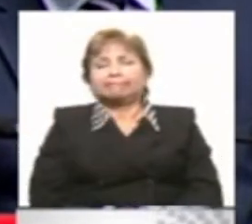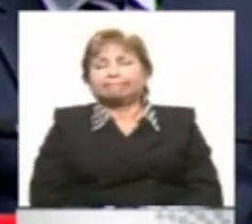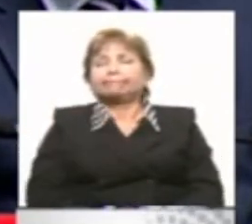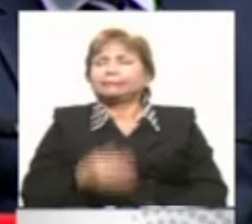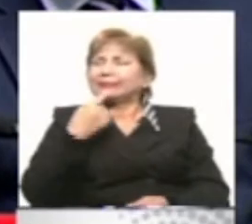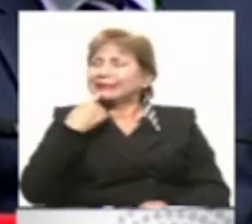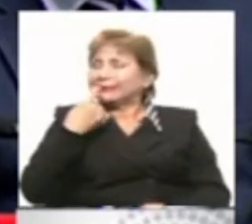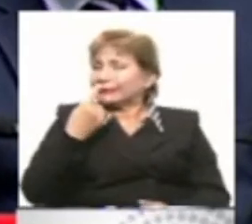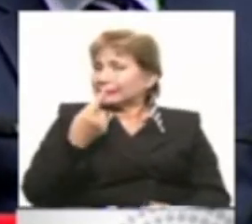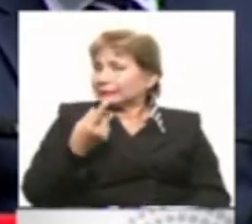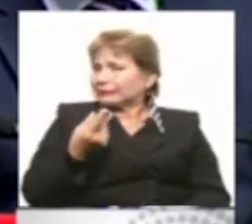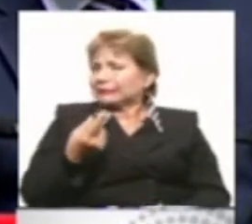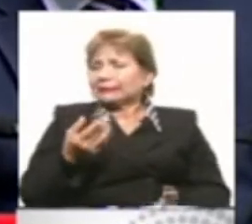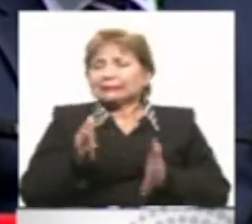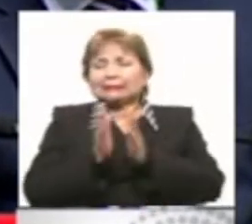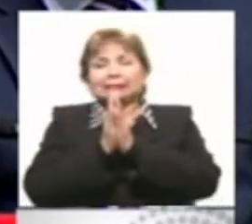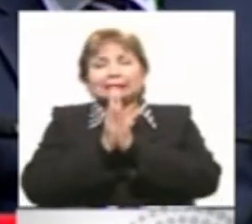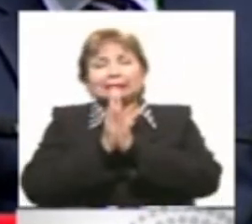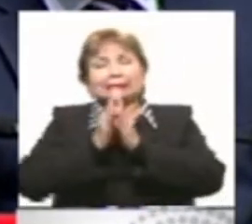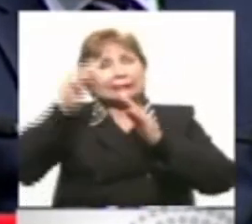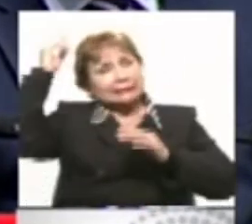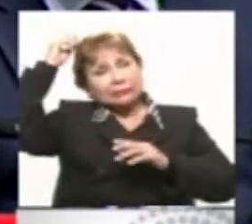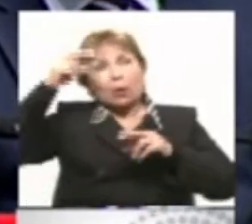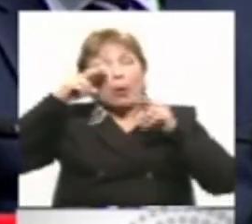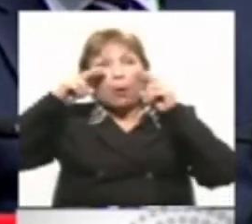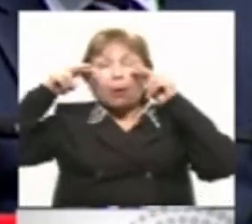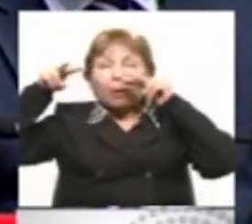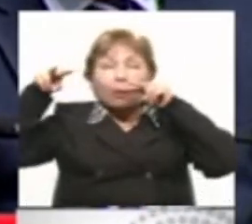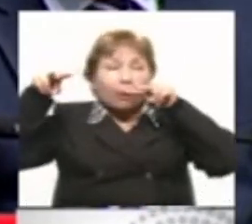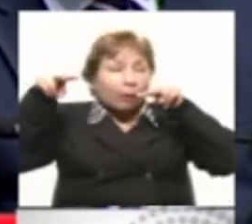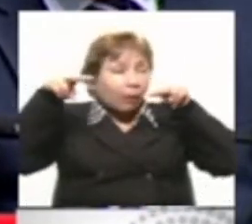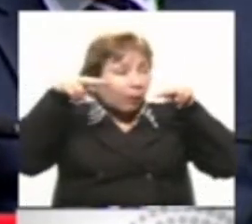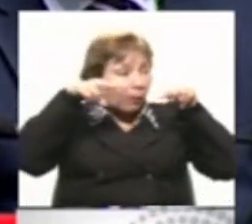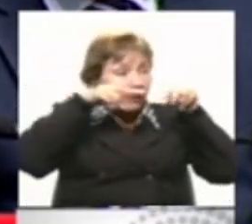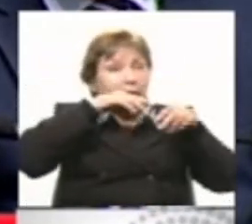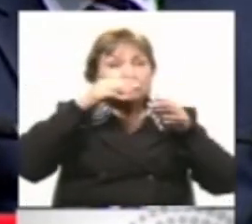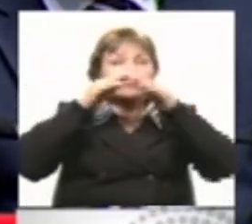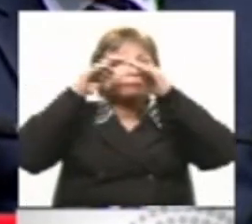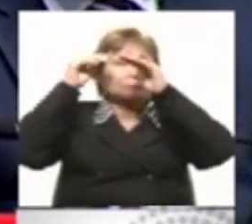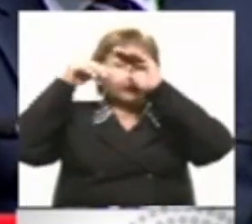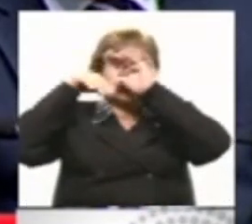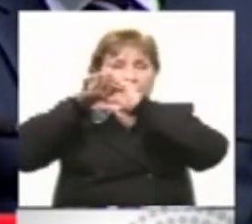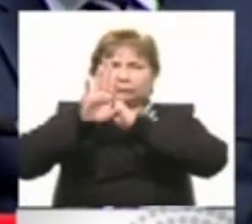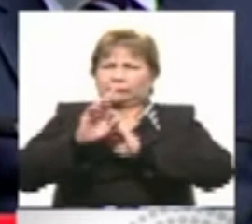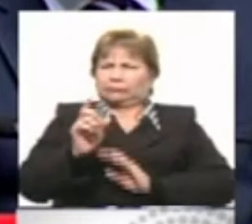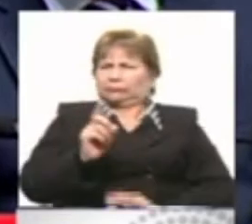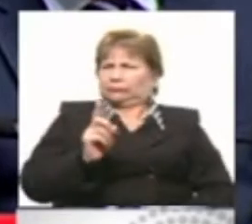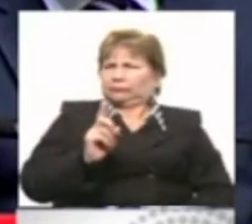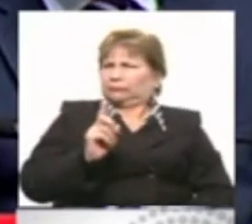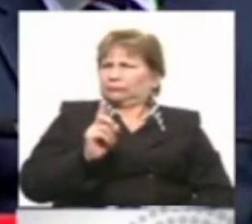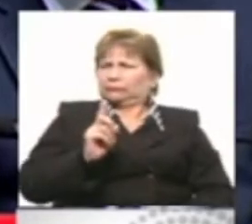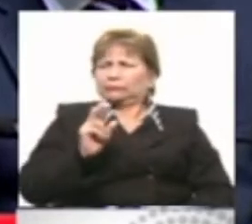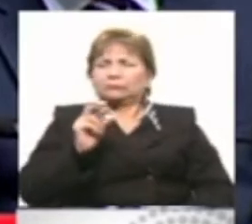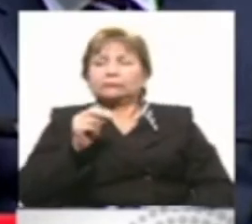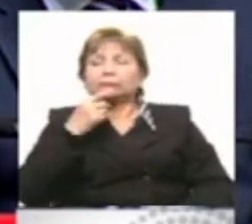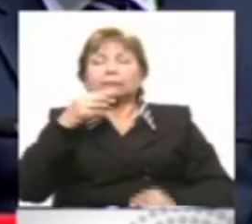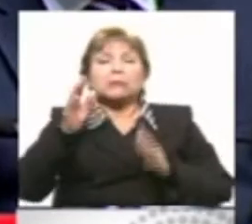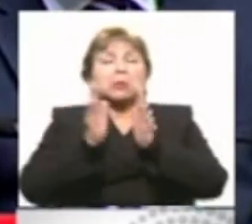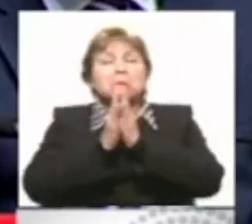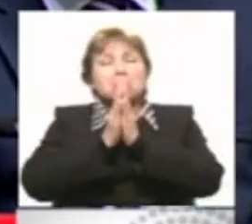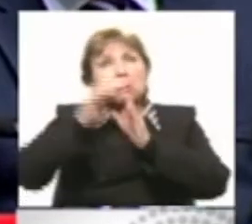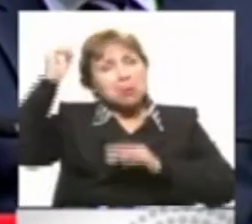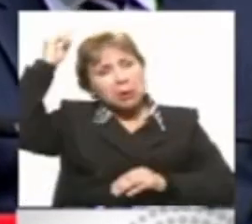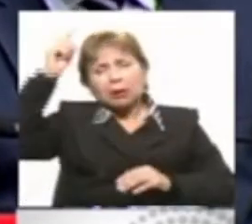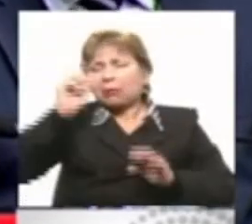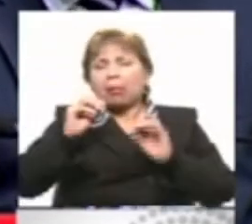Es decir, que el ángel miró todo desde el cielo. No, el ángel no